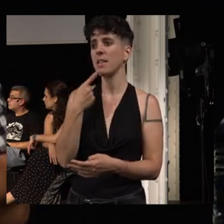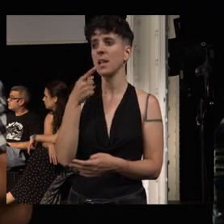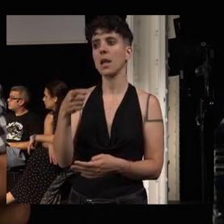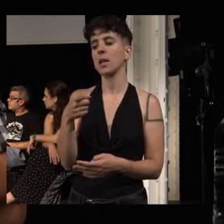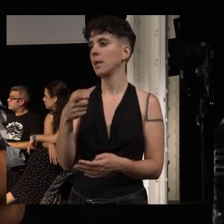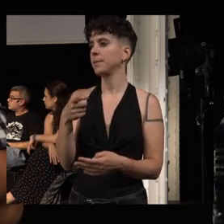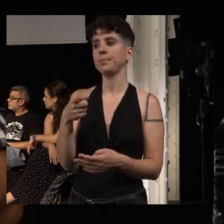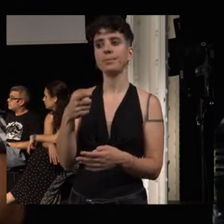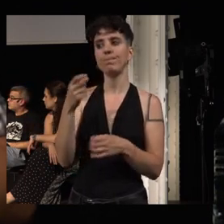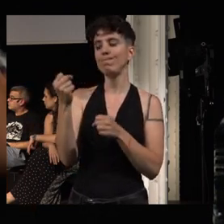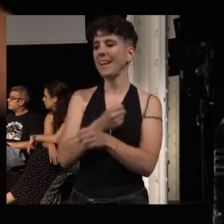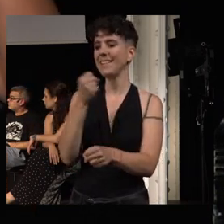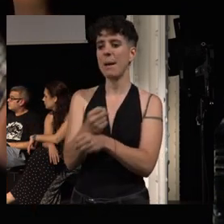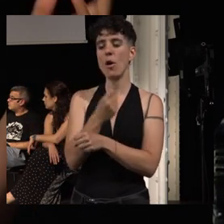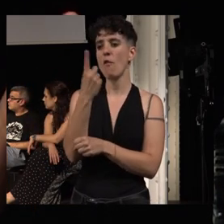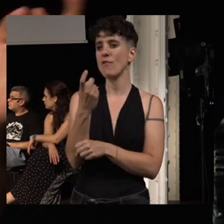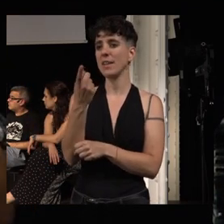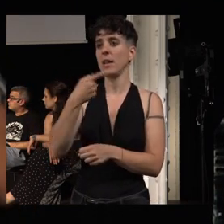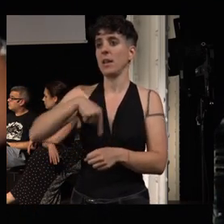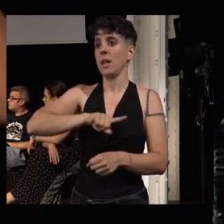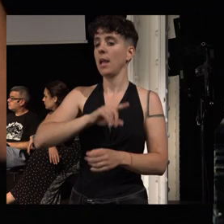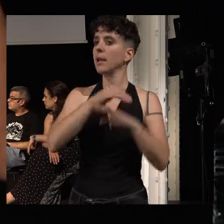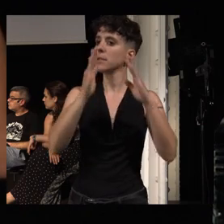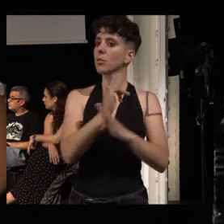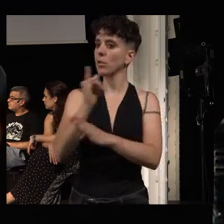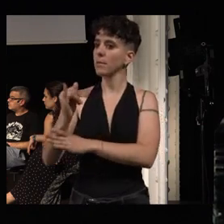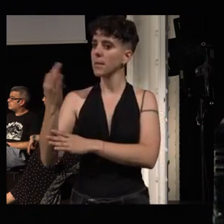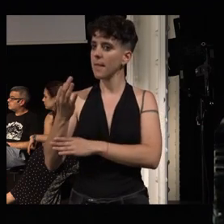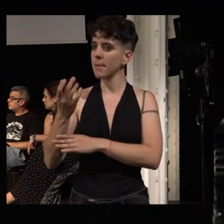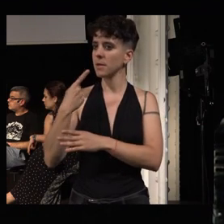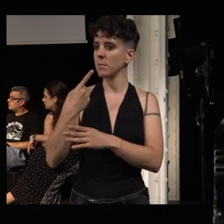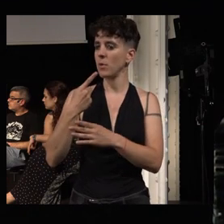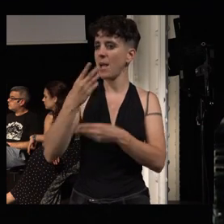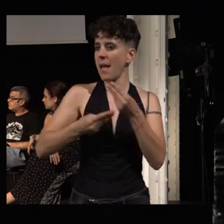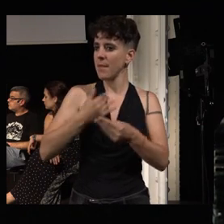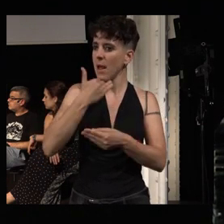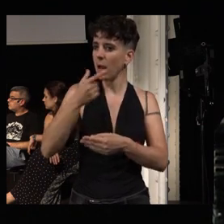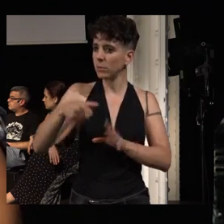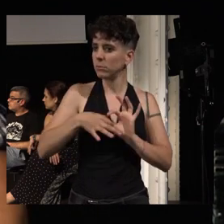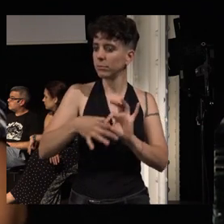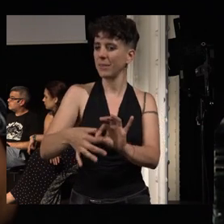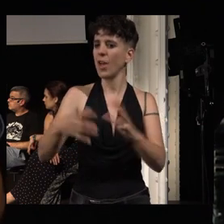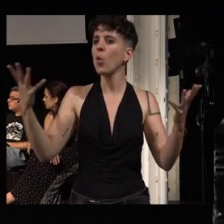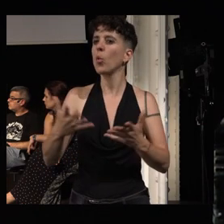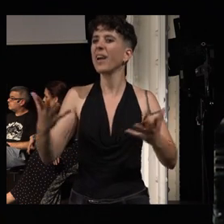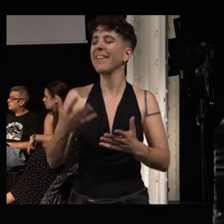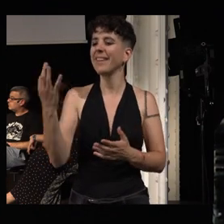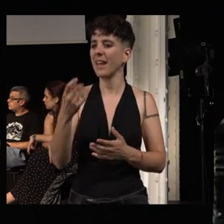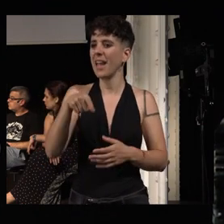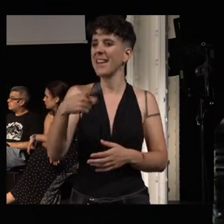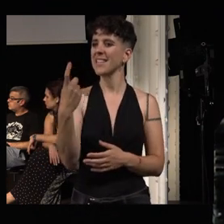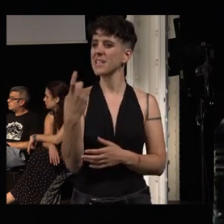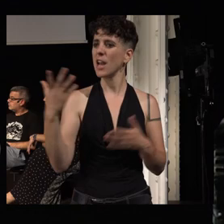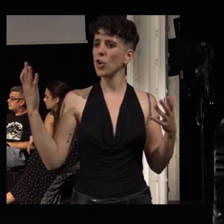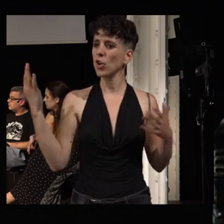aquí sí que las administraciones pueden actuar, ¿no? Dejemos de vamos a hacer políticas públicas. No, proponernos en lo que es urgente y lo que es necesario, que aquí yo creo que